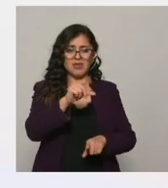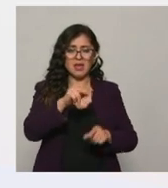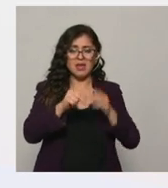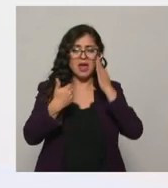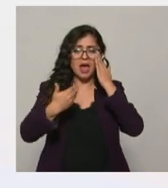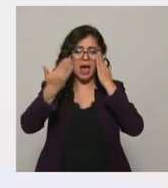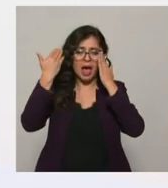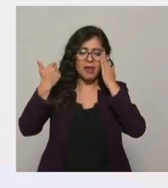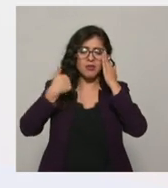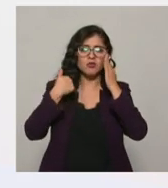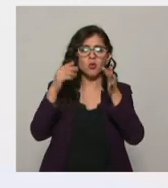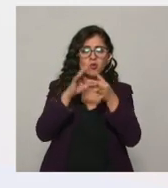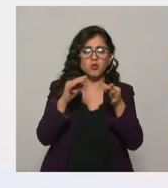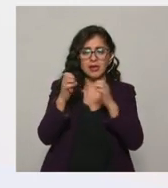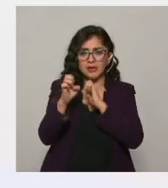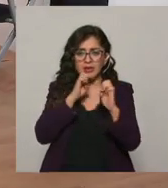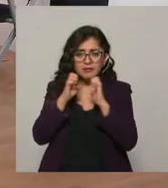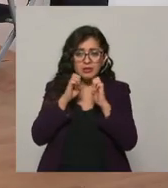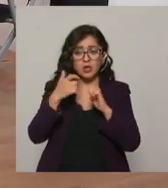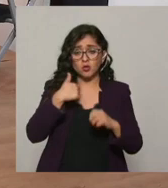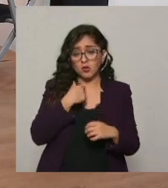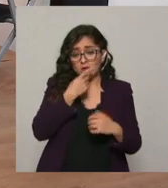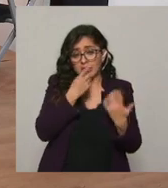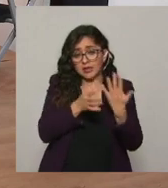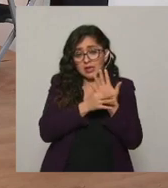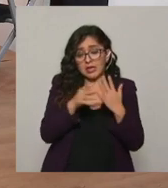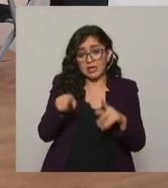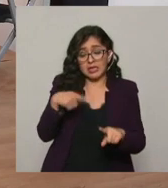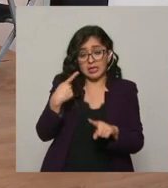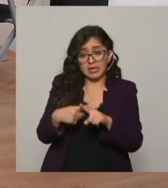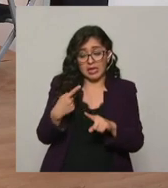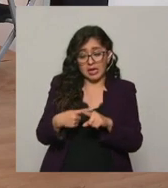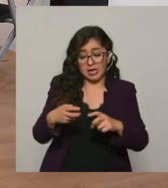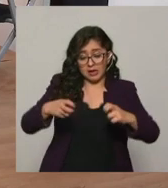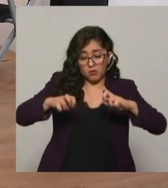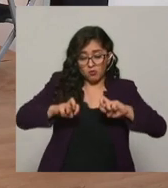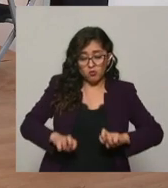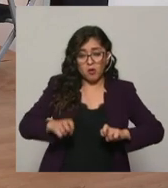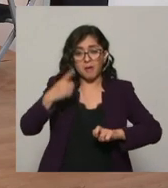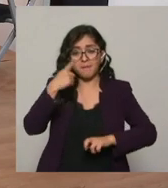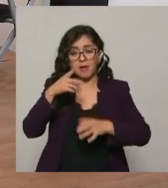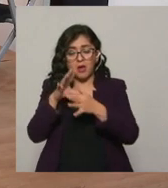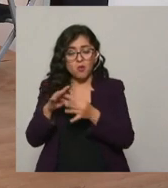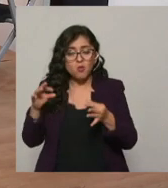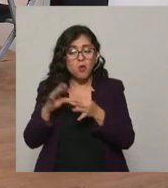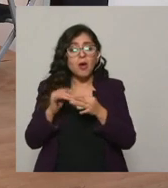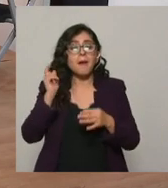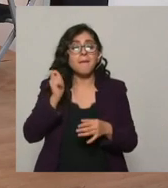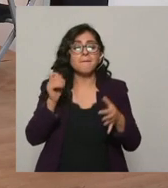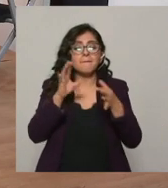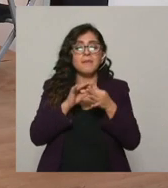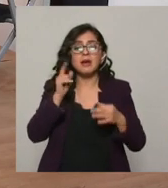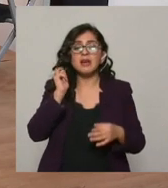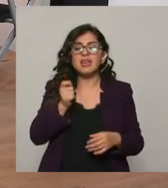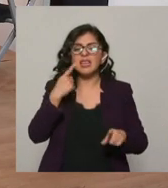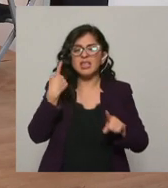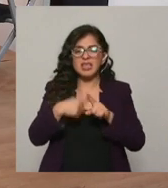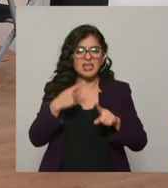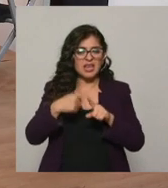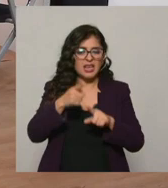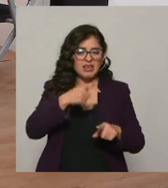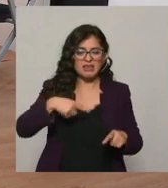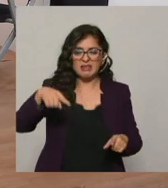escuchado, yo insisto en que a quien tienen que sentar a que les cuenten los infiernos son a